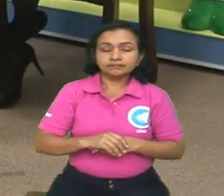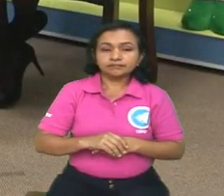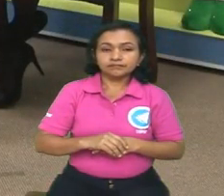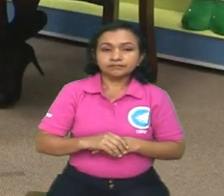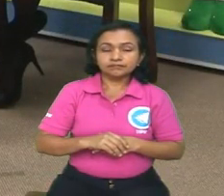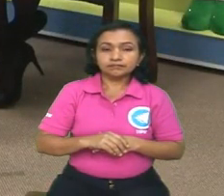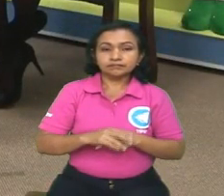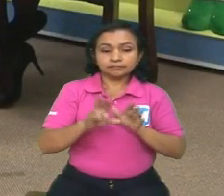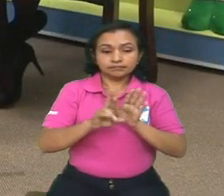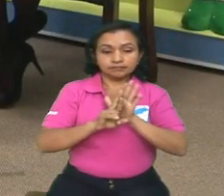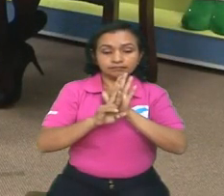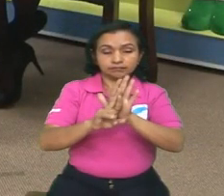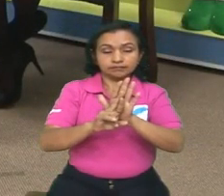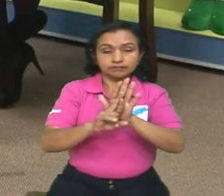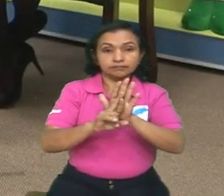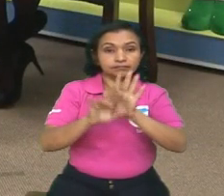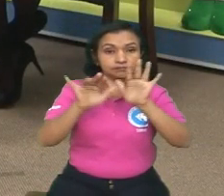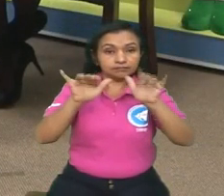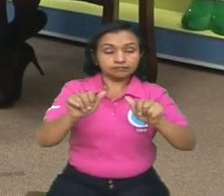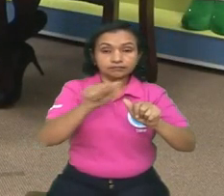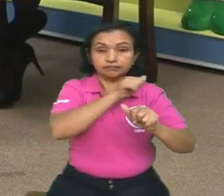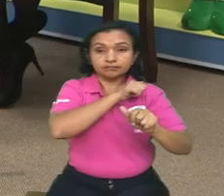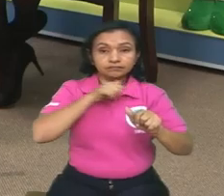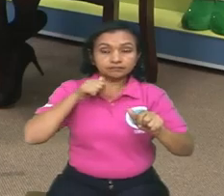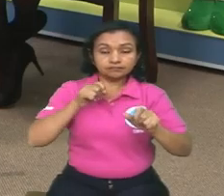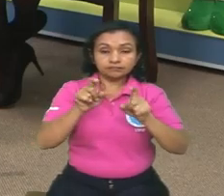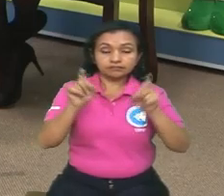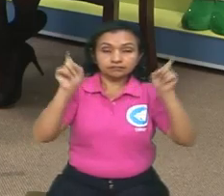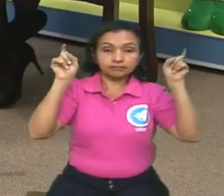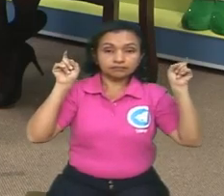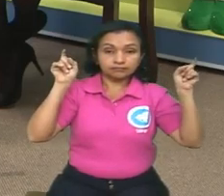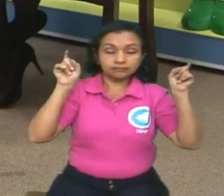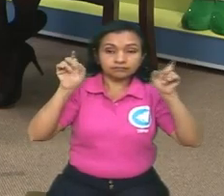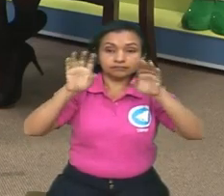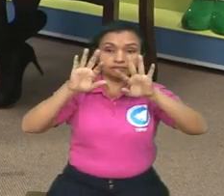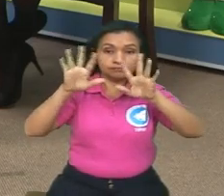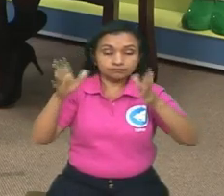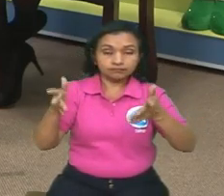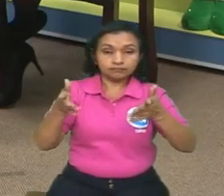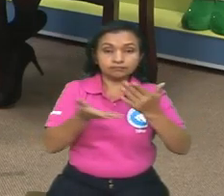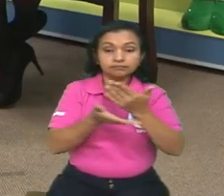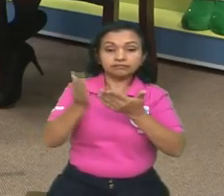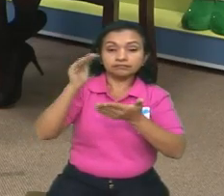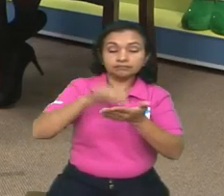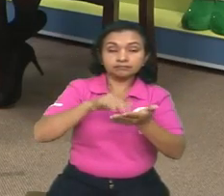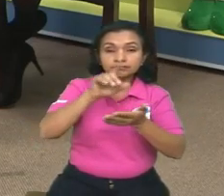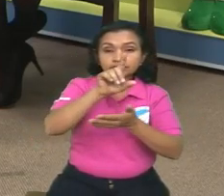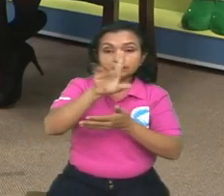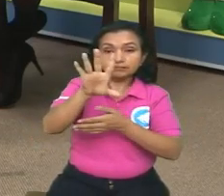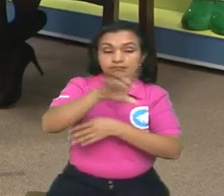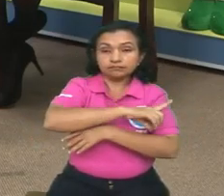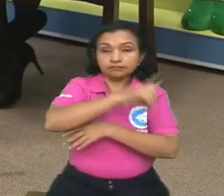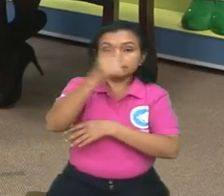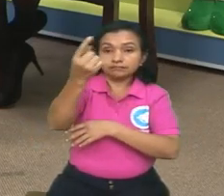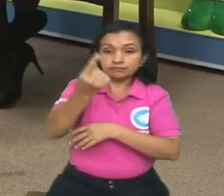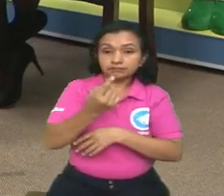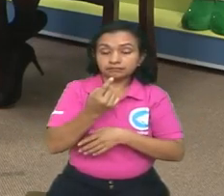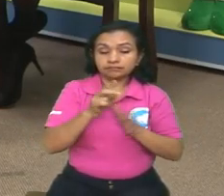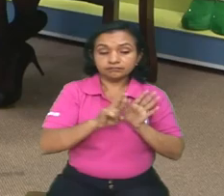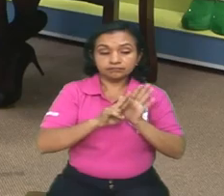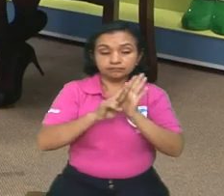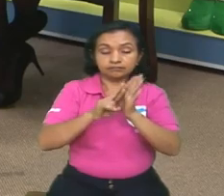a los resultados del Papanicolaou. Le realicé el Papanicolaou a la señora y le digo, regrese dentro de 15 días y vamos a la entrega del